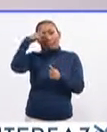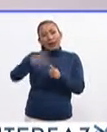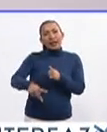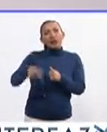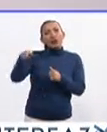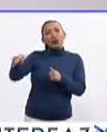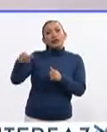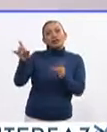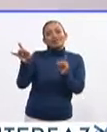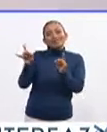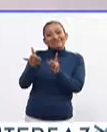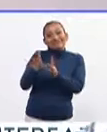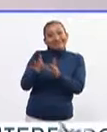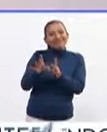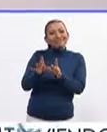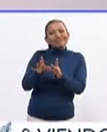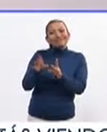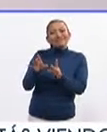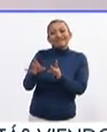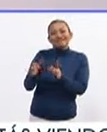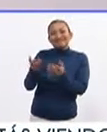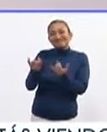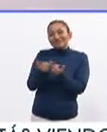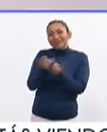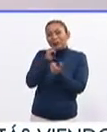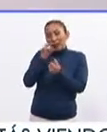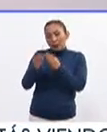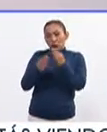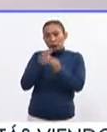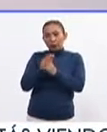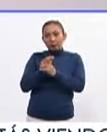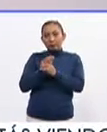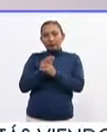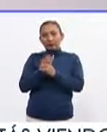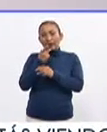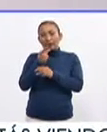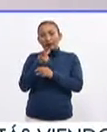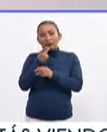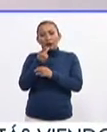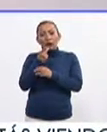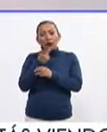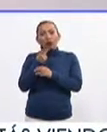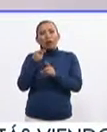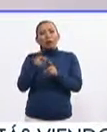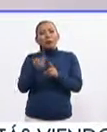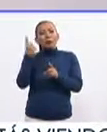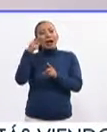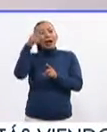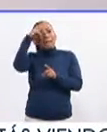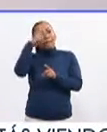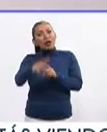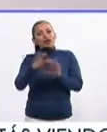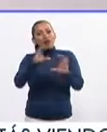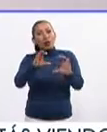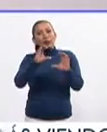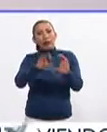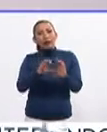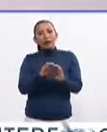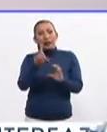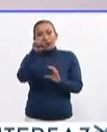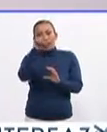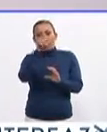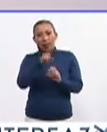y como consecuencia, pues, y de igual manera en el mundo. Hablábamos de que los principales retos para México es el cuidado del